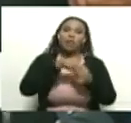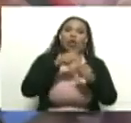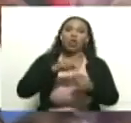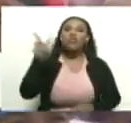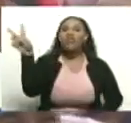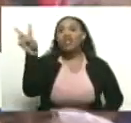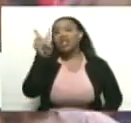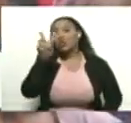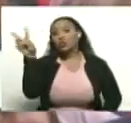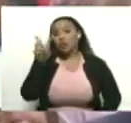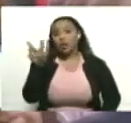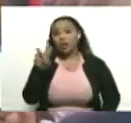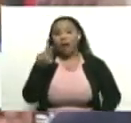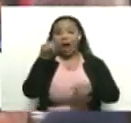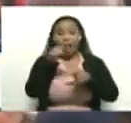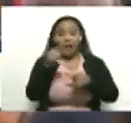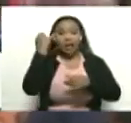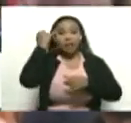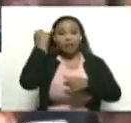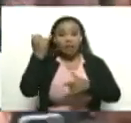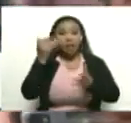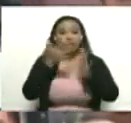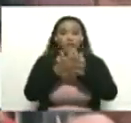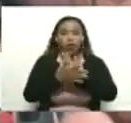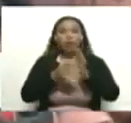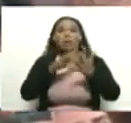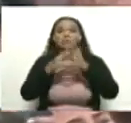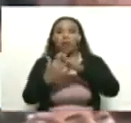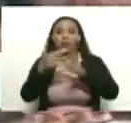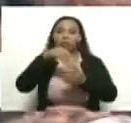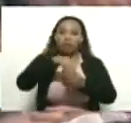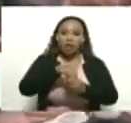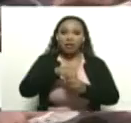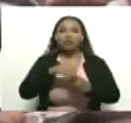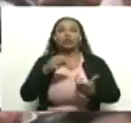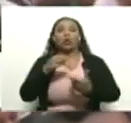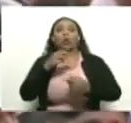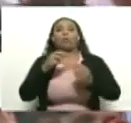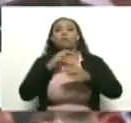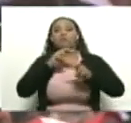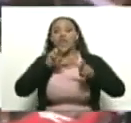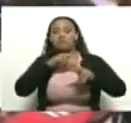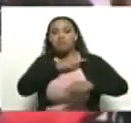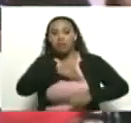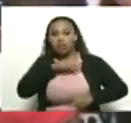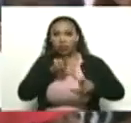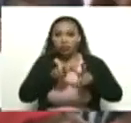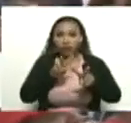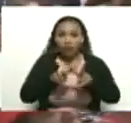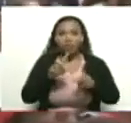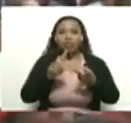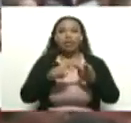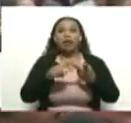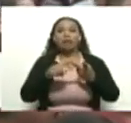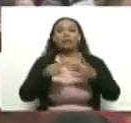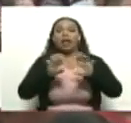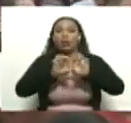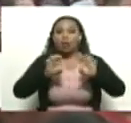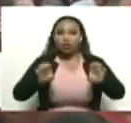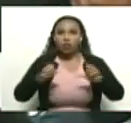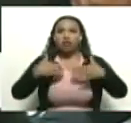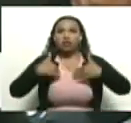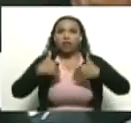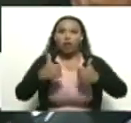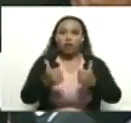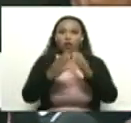venezolanos, ahí nació Barrio Adentro, de ahí nació la Misión Vivienda, de ahí nació José Gregorio Hernández, de ahí nació la gratuidad de la educación, de la